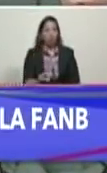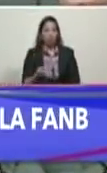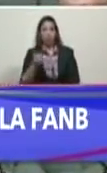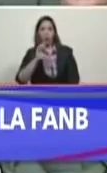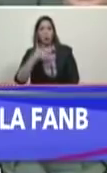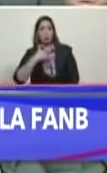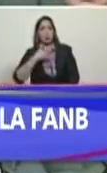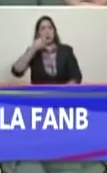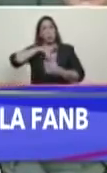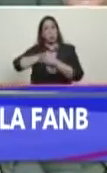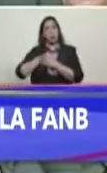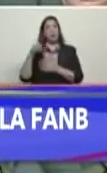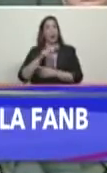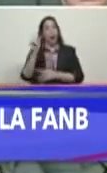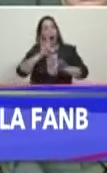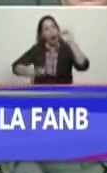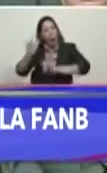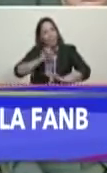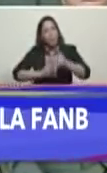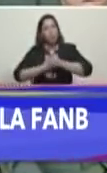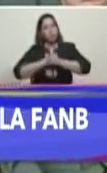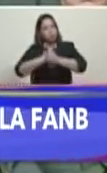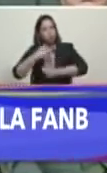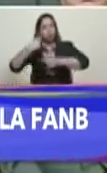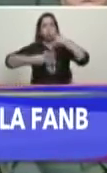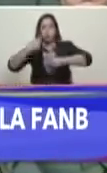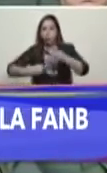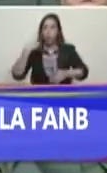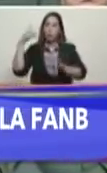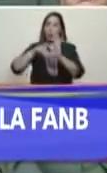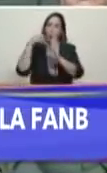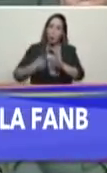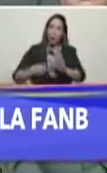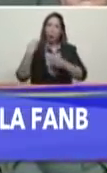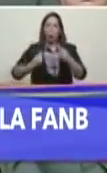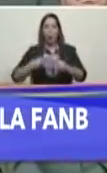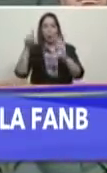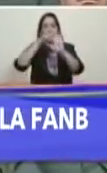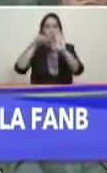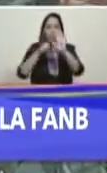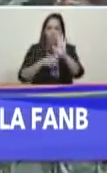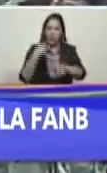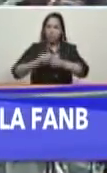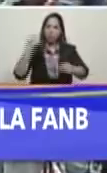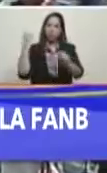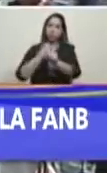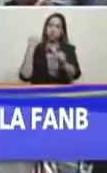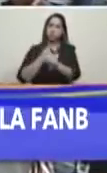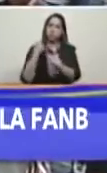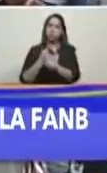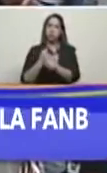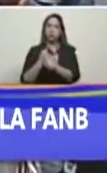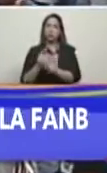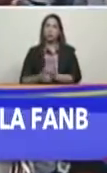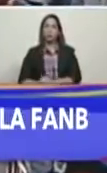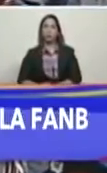patriotas del amor diario, del deber diario cumplido. Estaba comentando